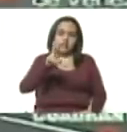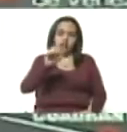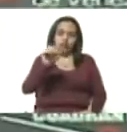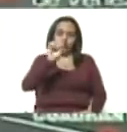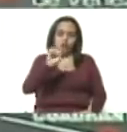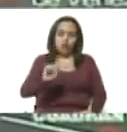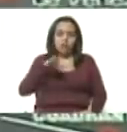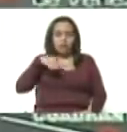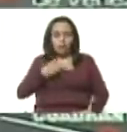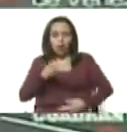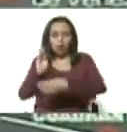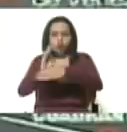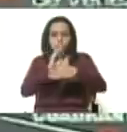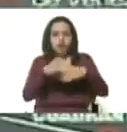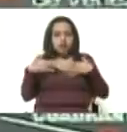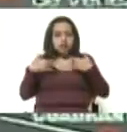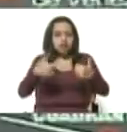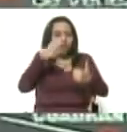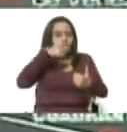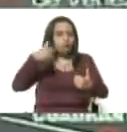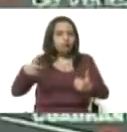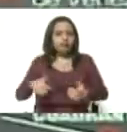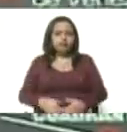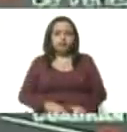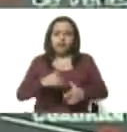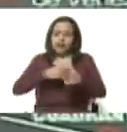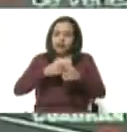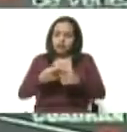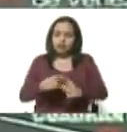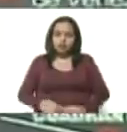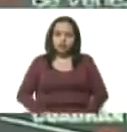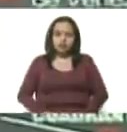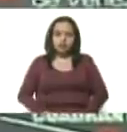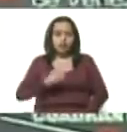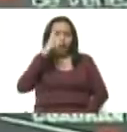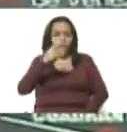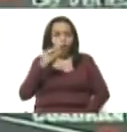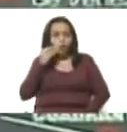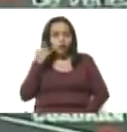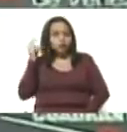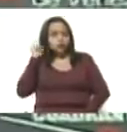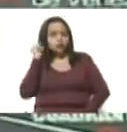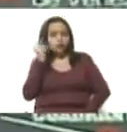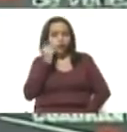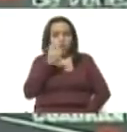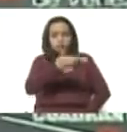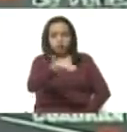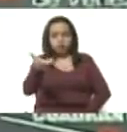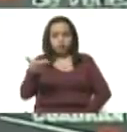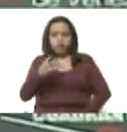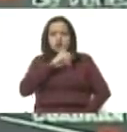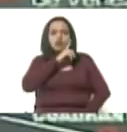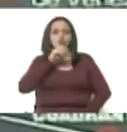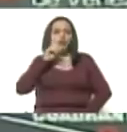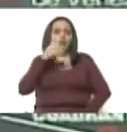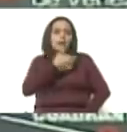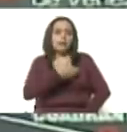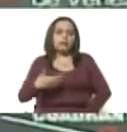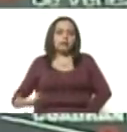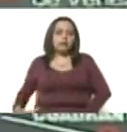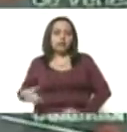salud de nuestro pueblo. Así que, muchachos y muchachas, en nombre del